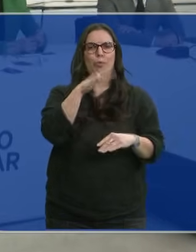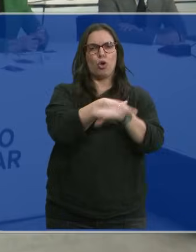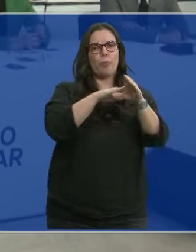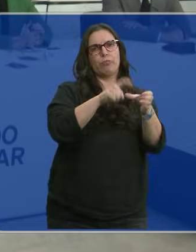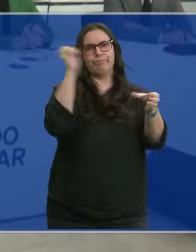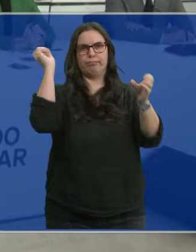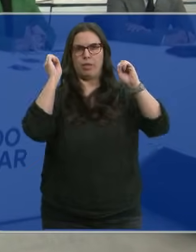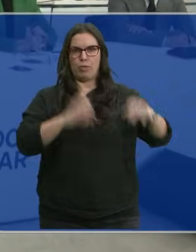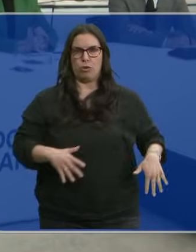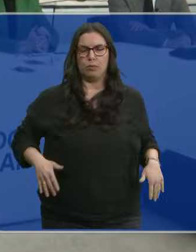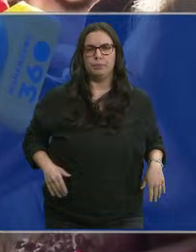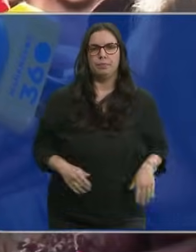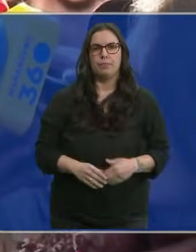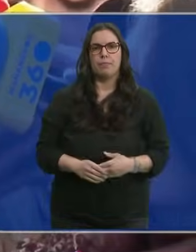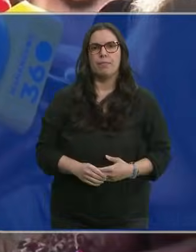autonómico.